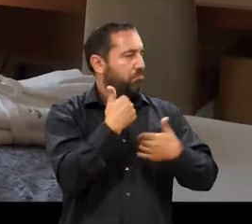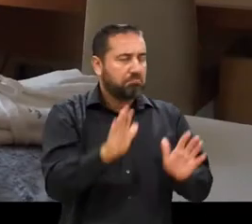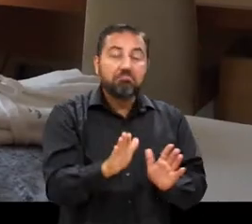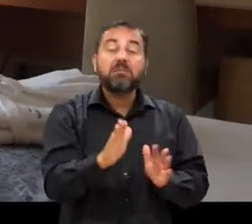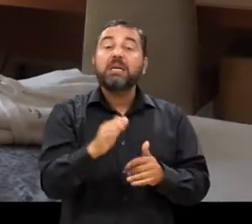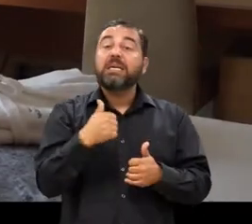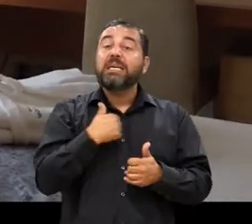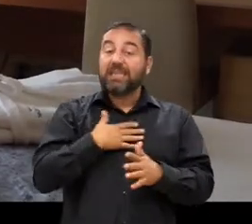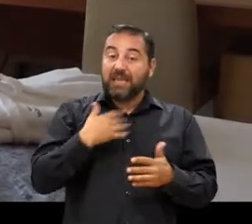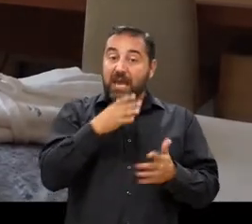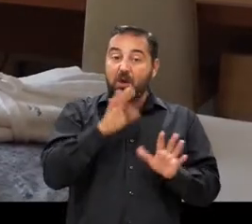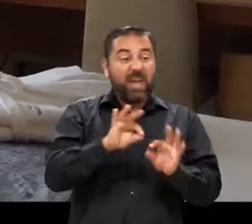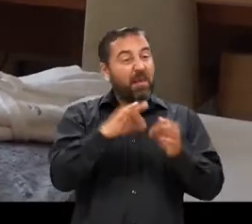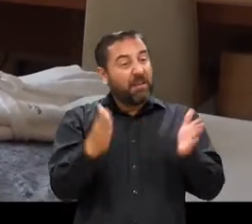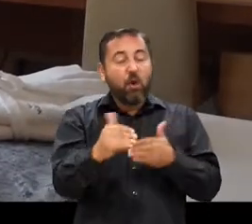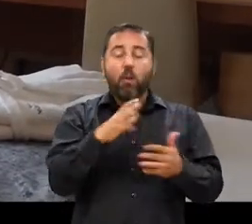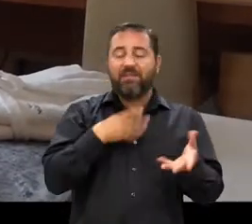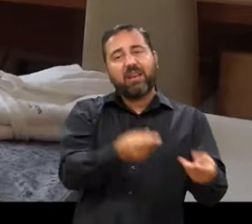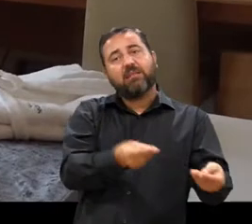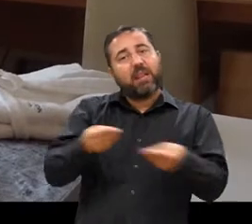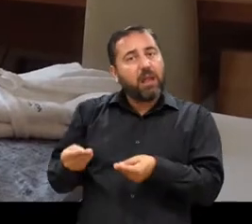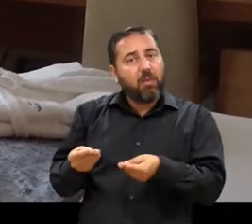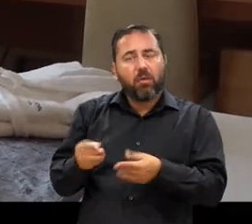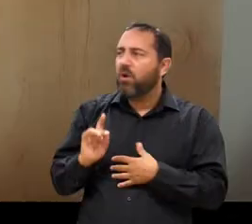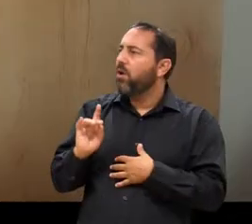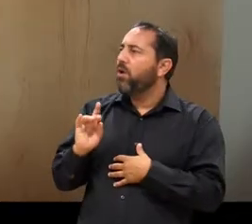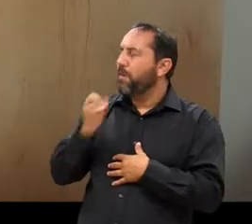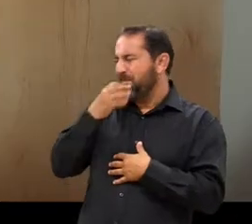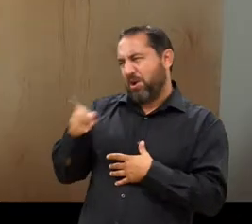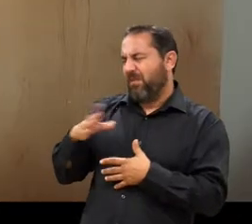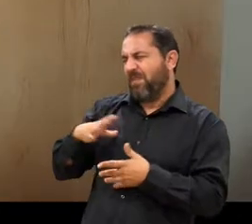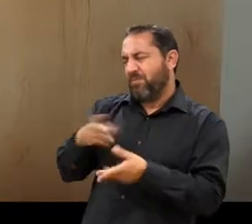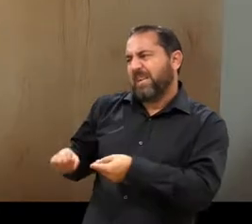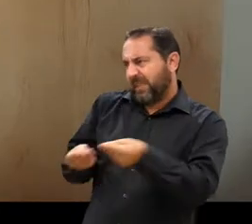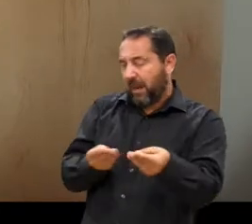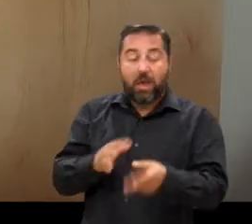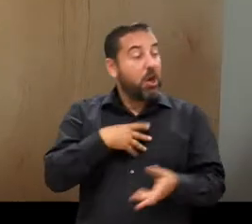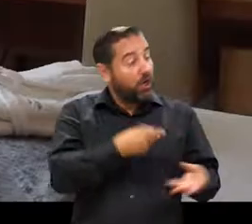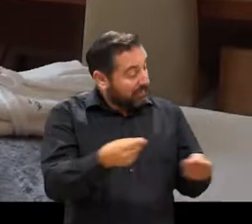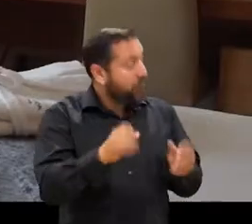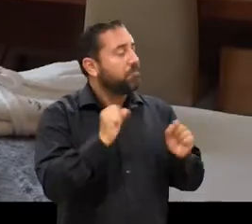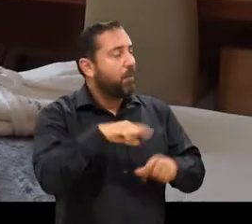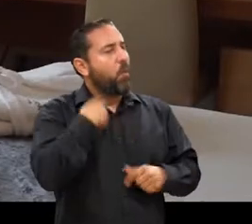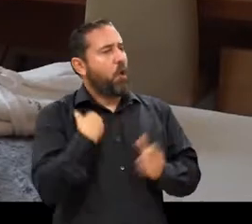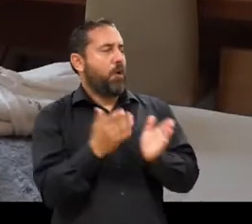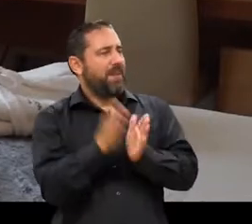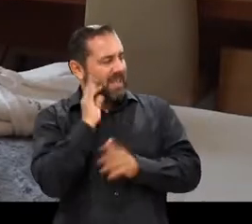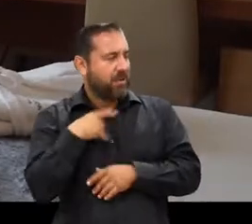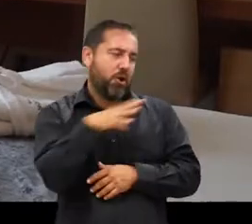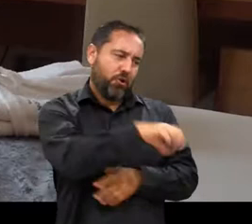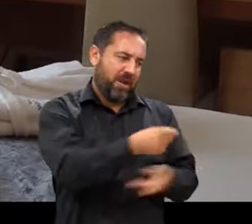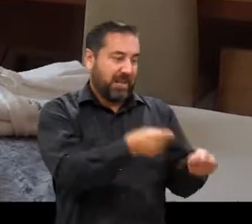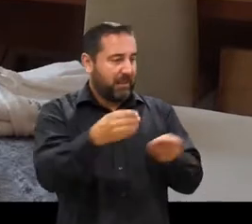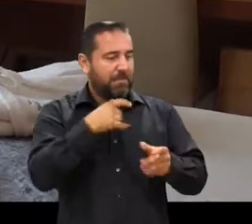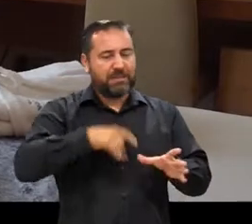o tés, lo que prefiera. ¿Quiere que lo dejemos en la habitación o prefiere que lo retiremos? Mejor lo retire, por favor. ¿Lo retiramos? Vale, pues luego subirá